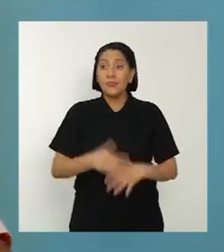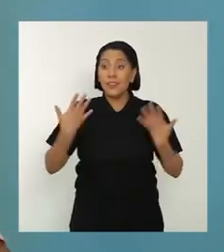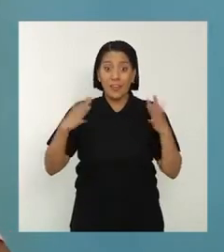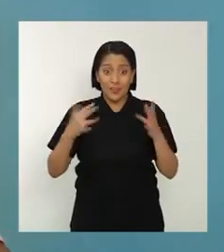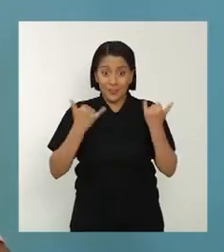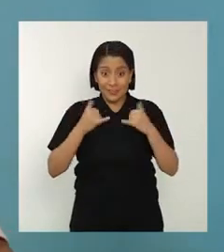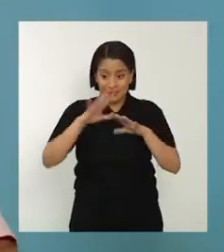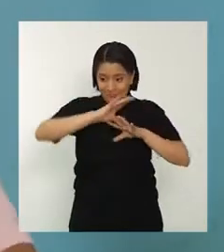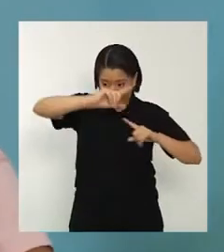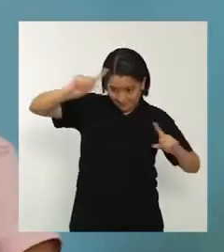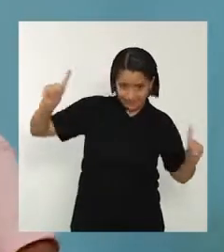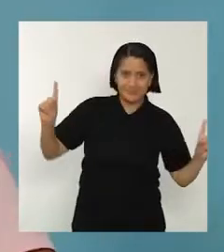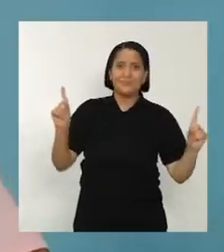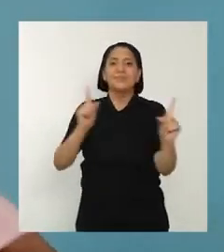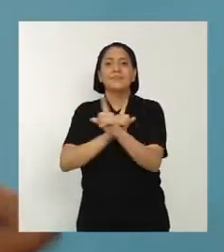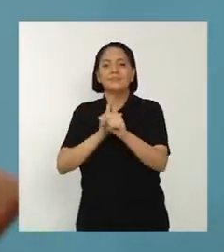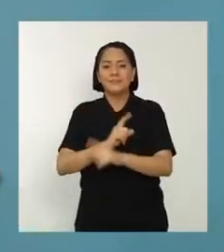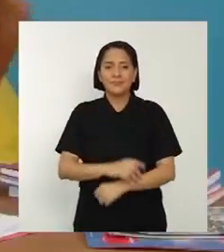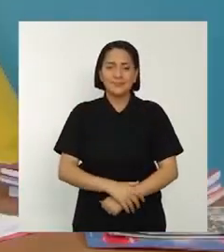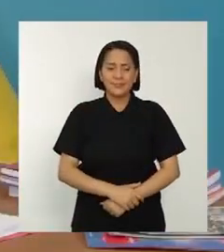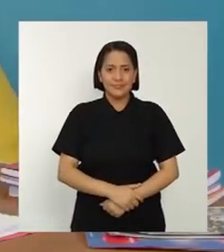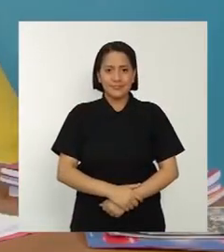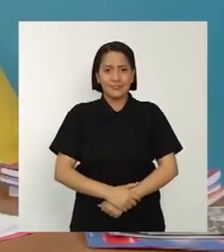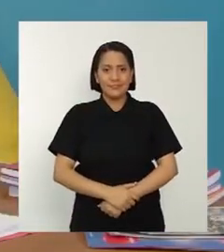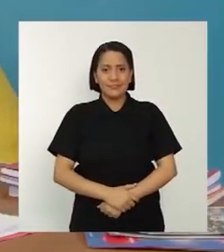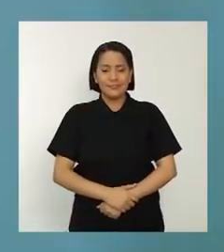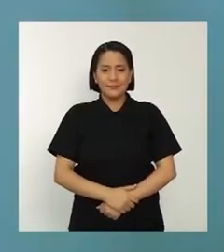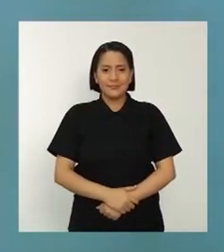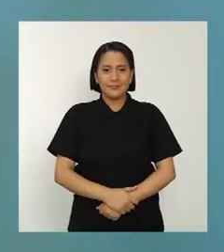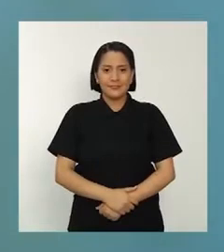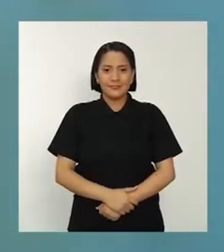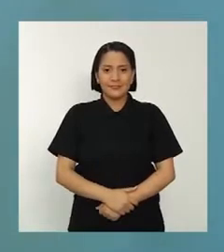Ya, ahora tú. A ver, veamos.